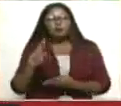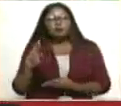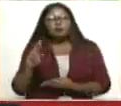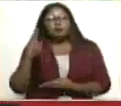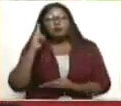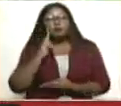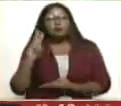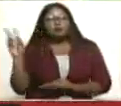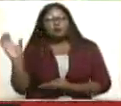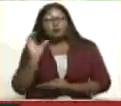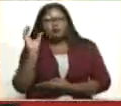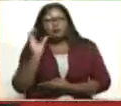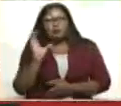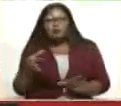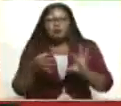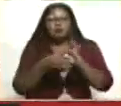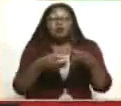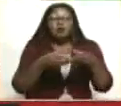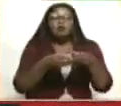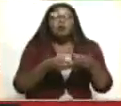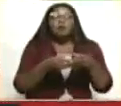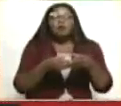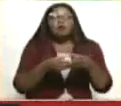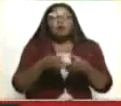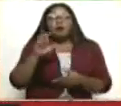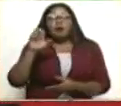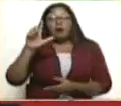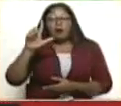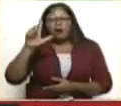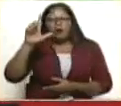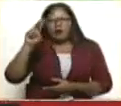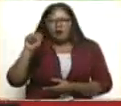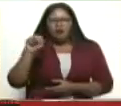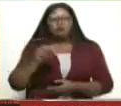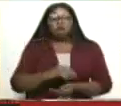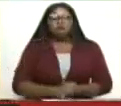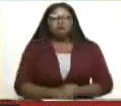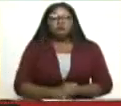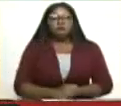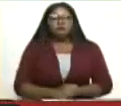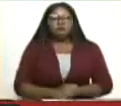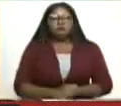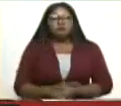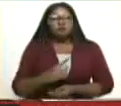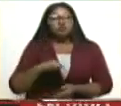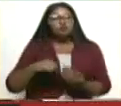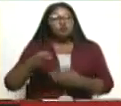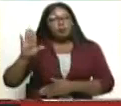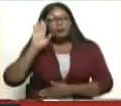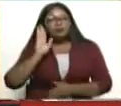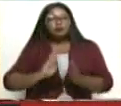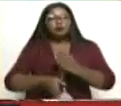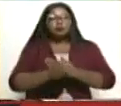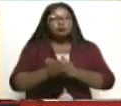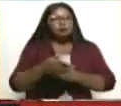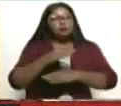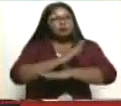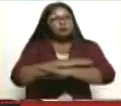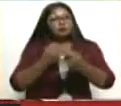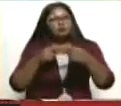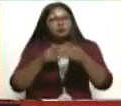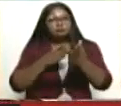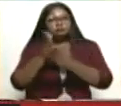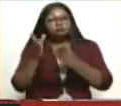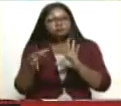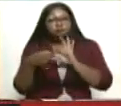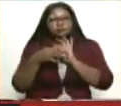Colombia y el Ejército de Liberación Nacional, ELN. Nos comprometemos a seguir actuando en estricto